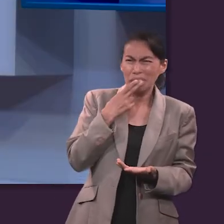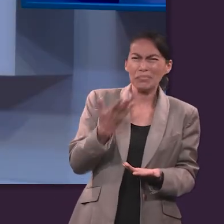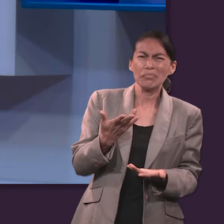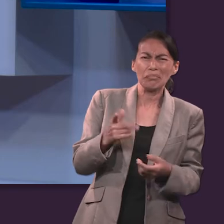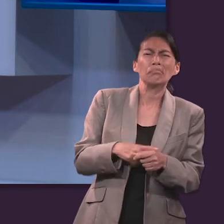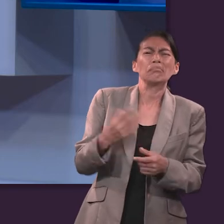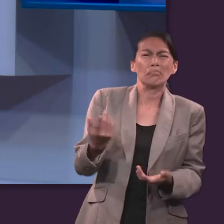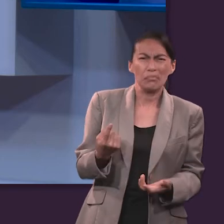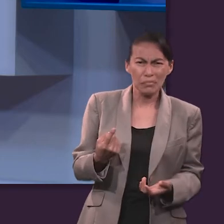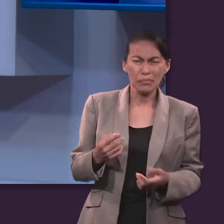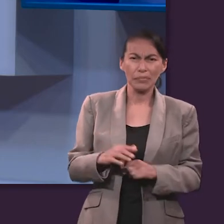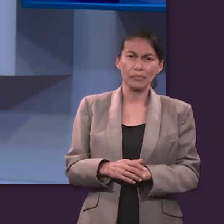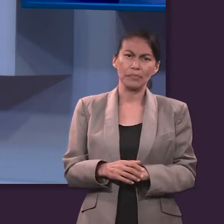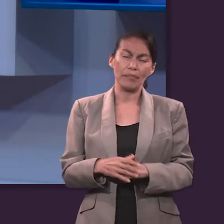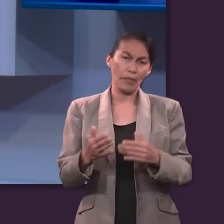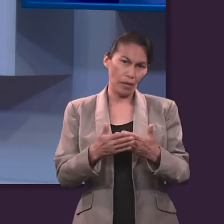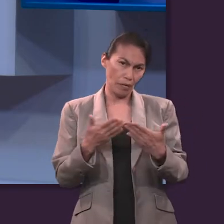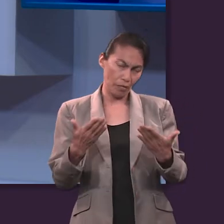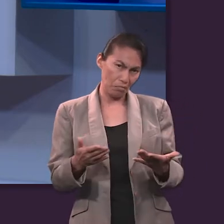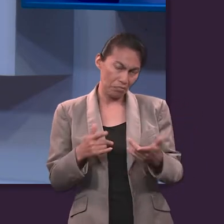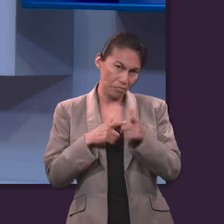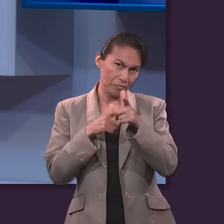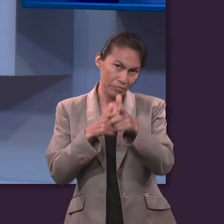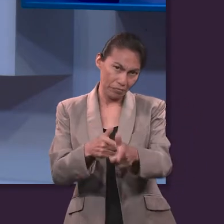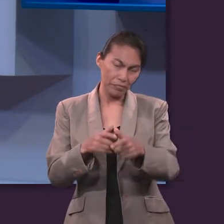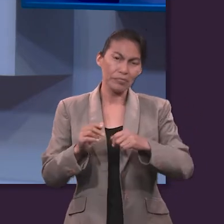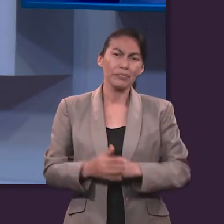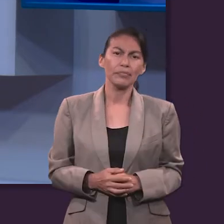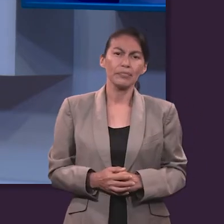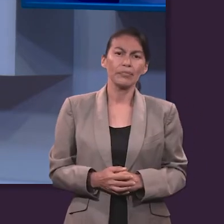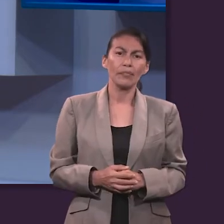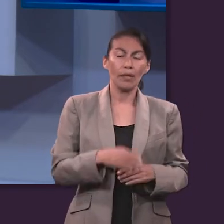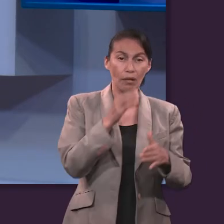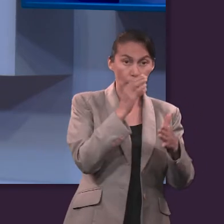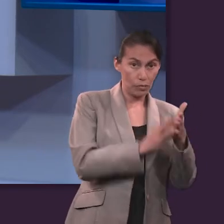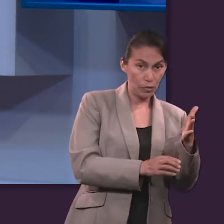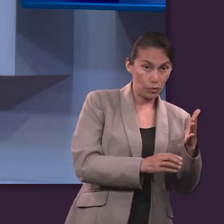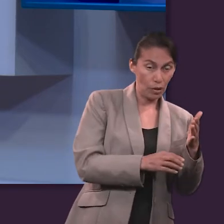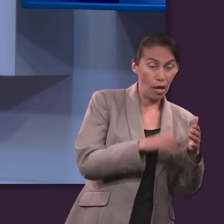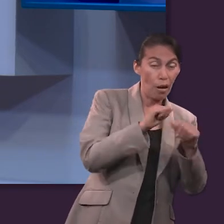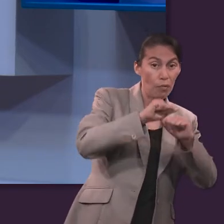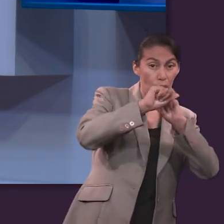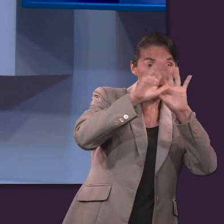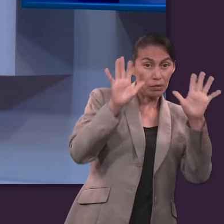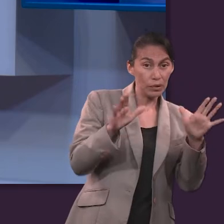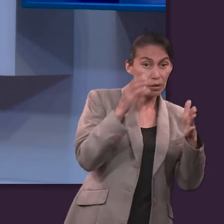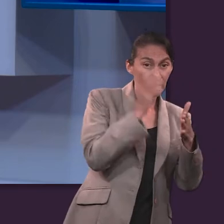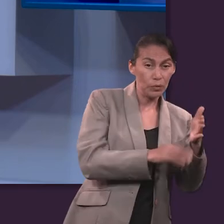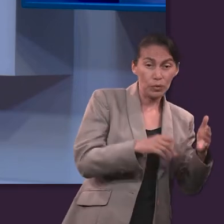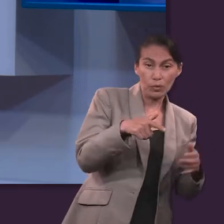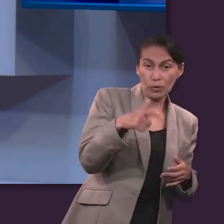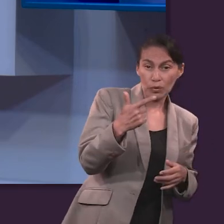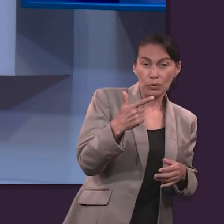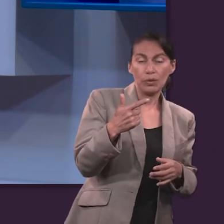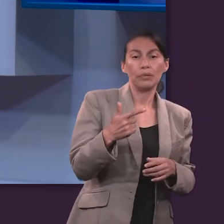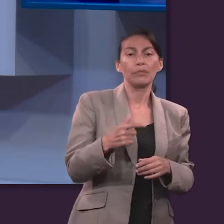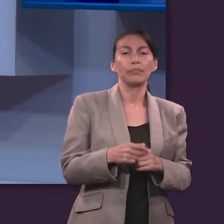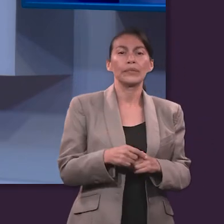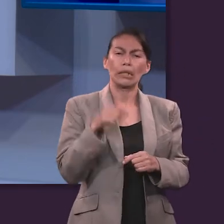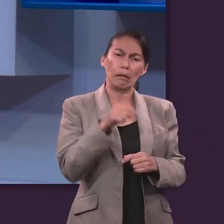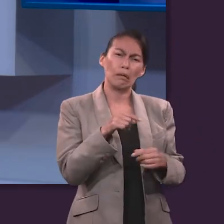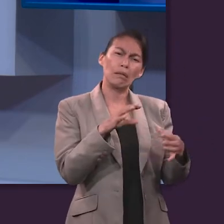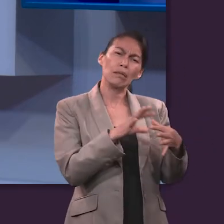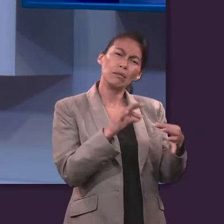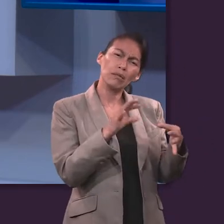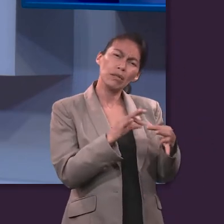hoy? Vamos a continuar entonces por aquí, hablando un poco del capítulo 12 de Apocalipsis. Este